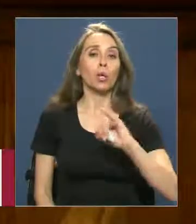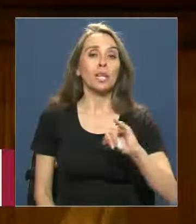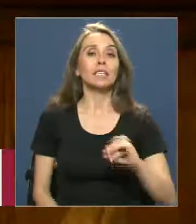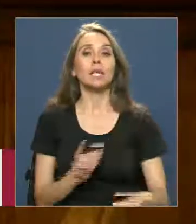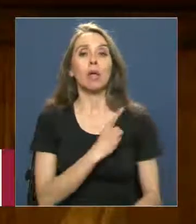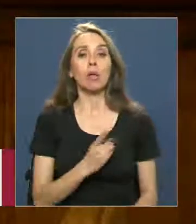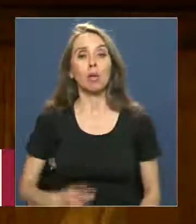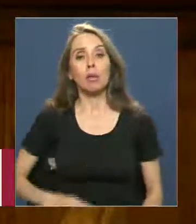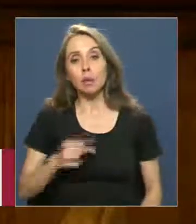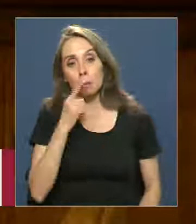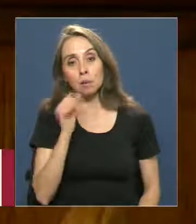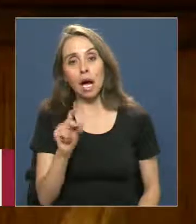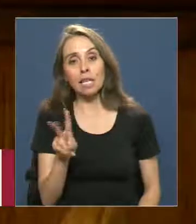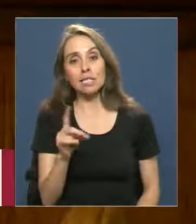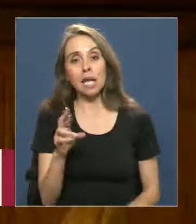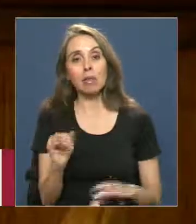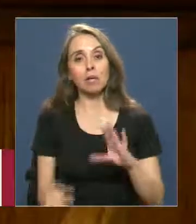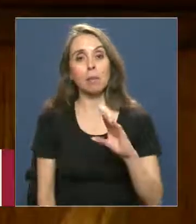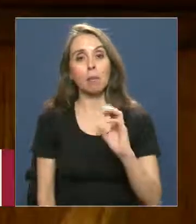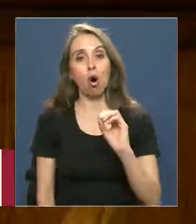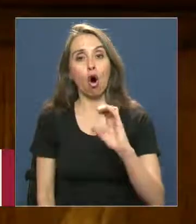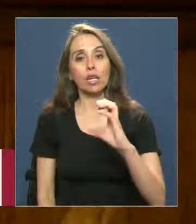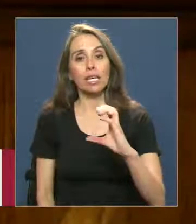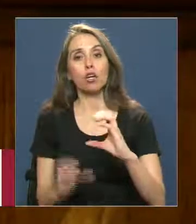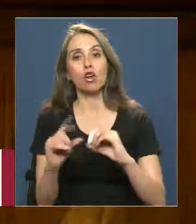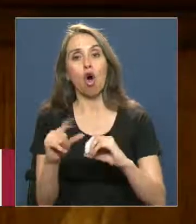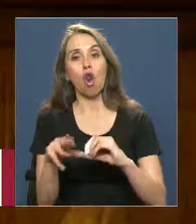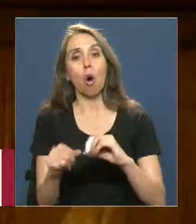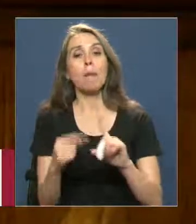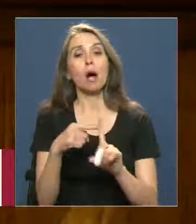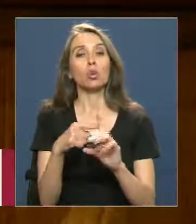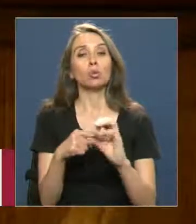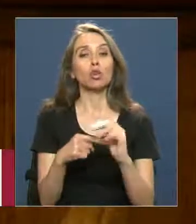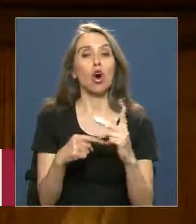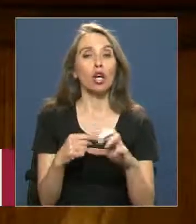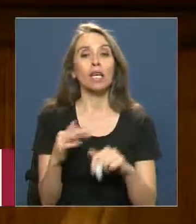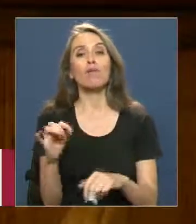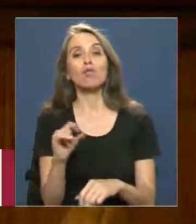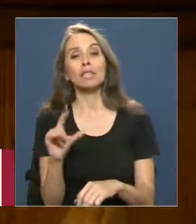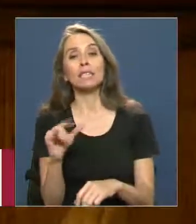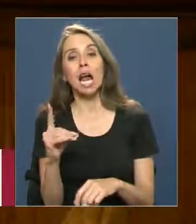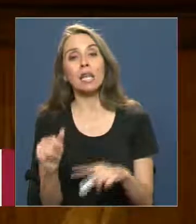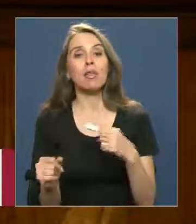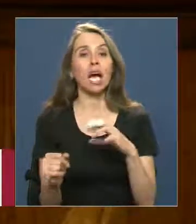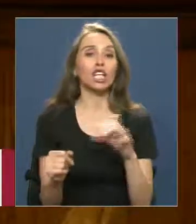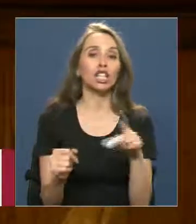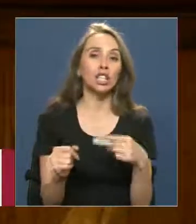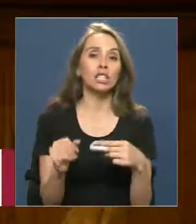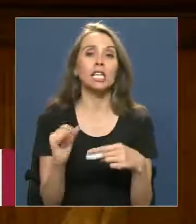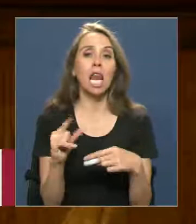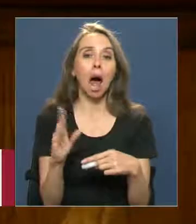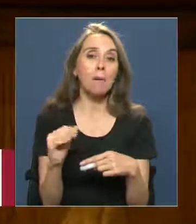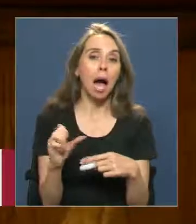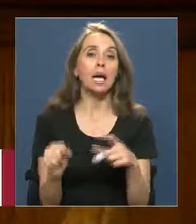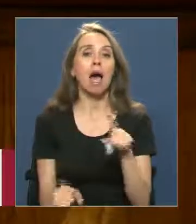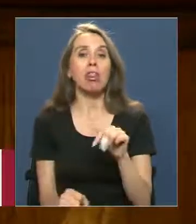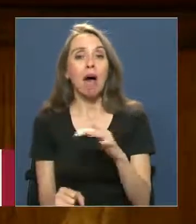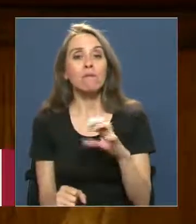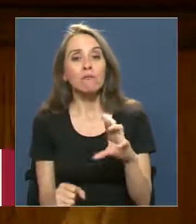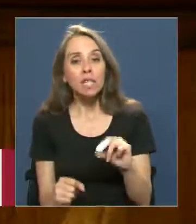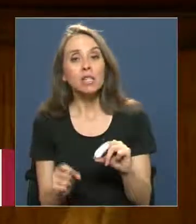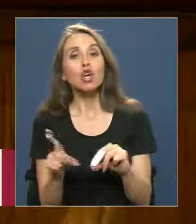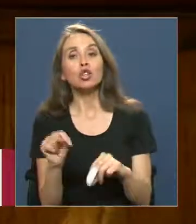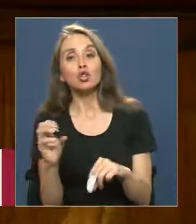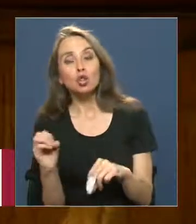diputados señores Jorge Alessandri, Gabriel Boric, Juan Antonio Coloma, Luciano Cruzcoqui, Gonzalo Fuensalía, Tomás Hitch, Marco Ilavaca, René Zafirio,